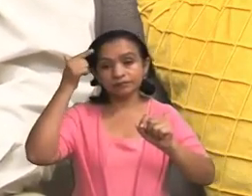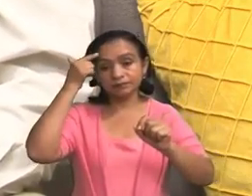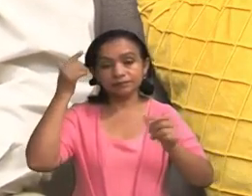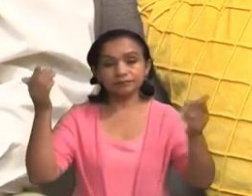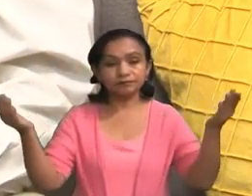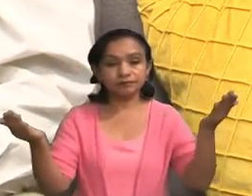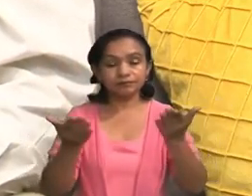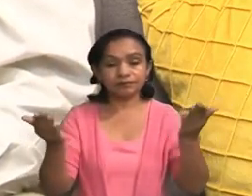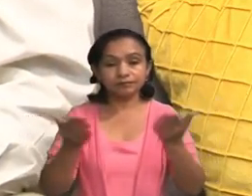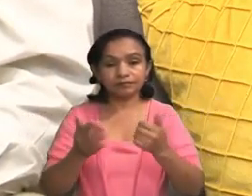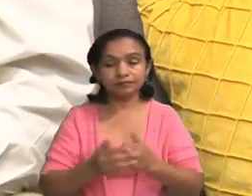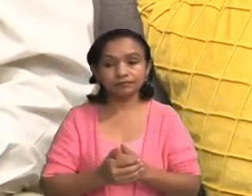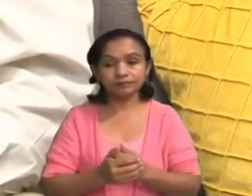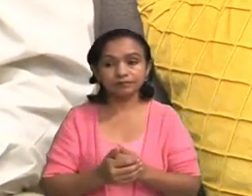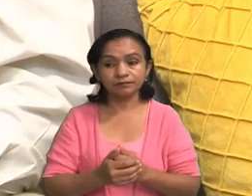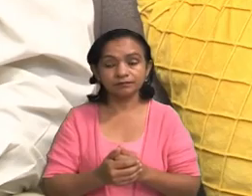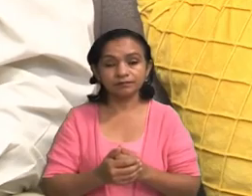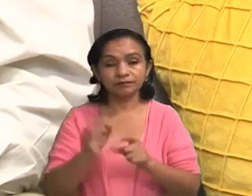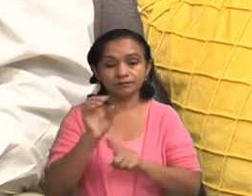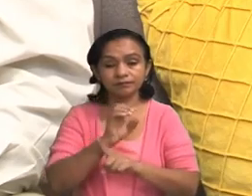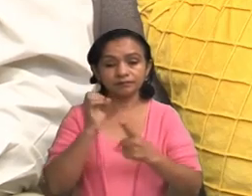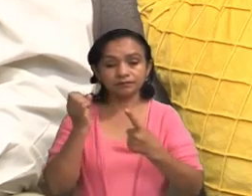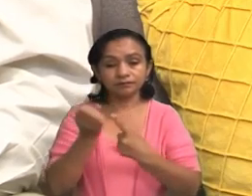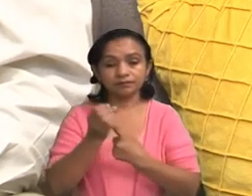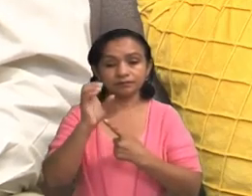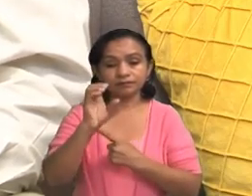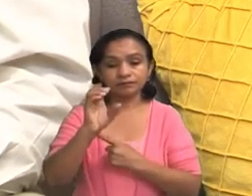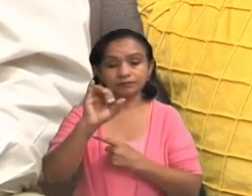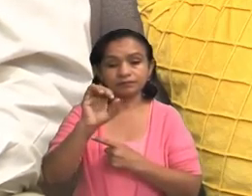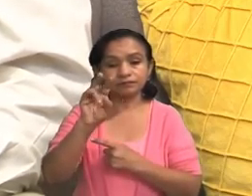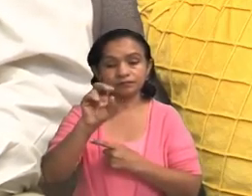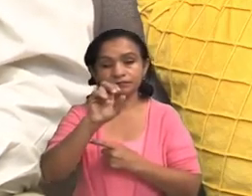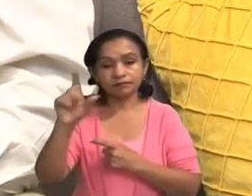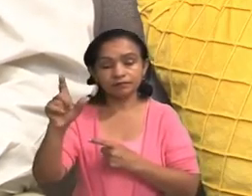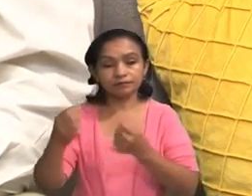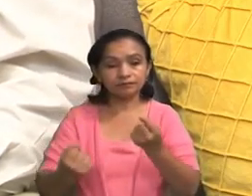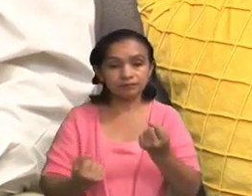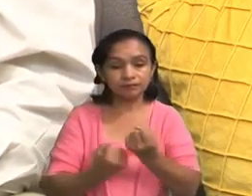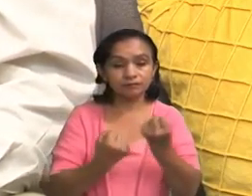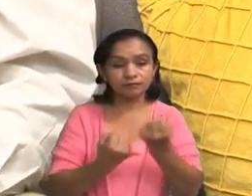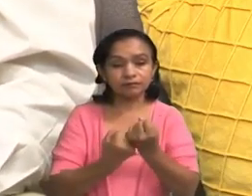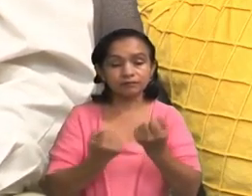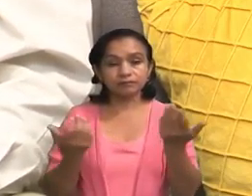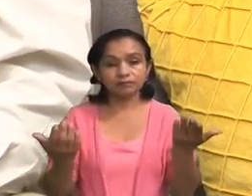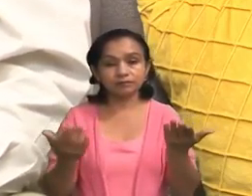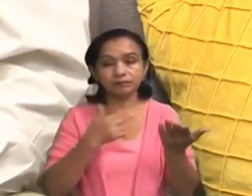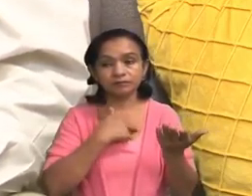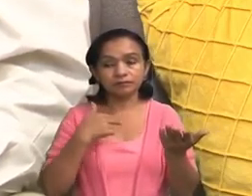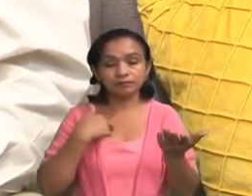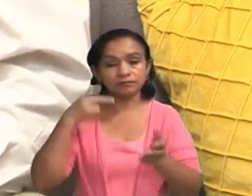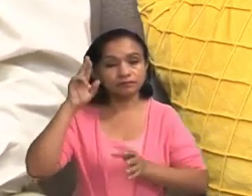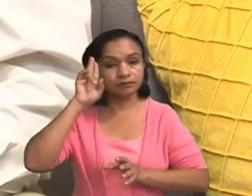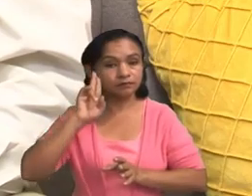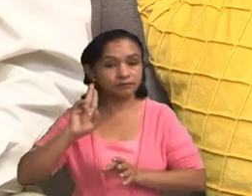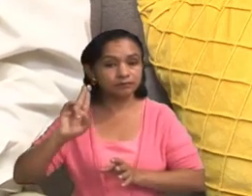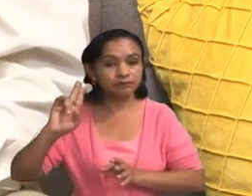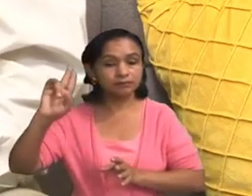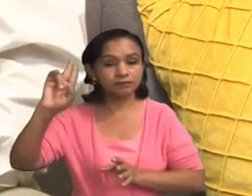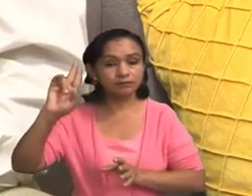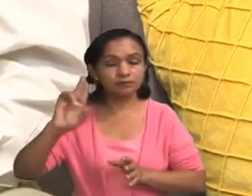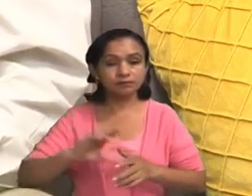como de la organización civil, cooperación técnica y obviamente las universidades. O sea que no